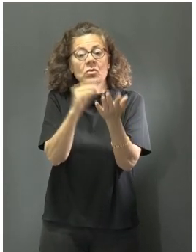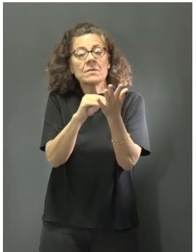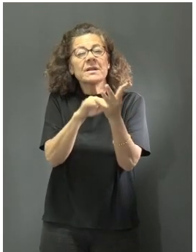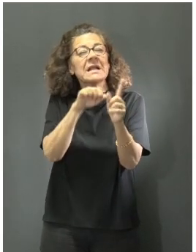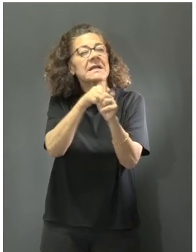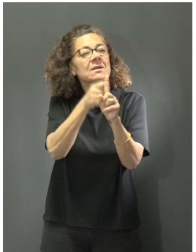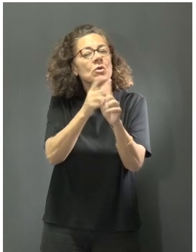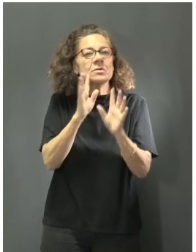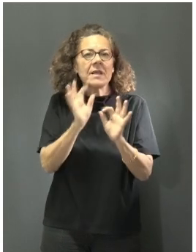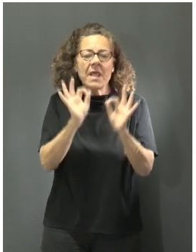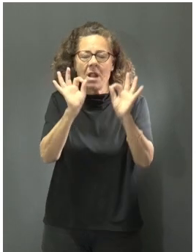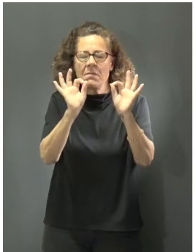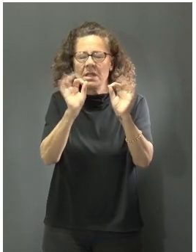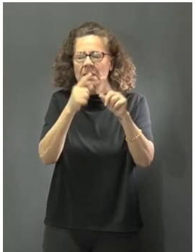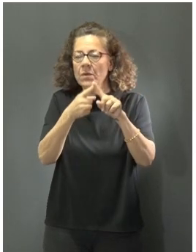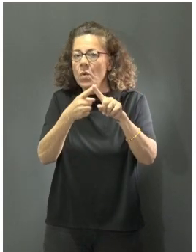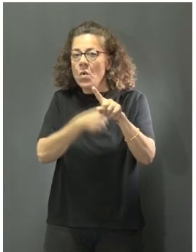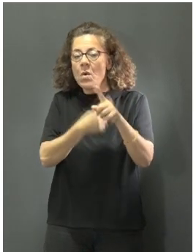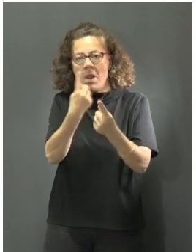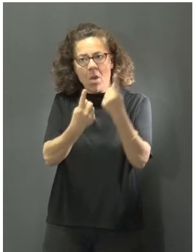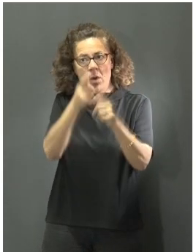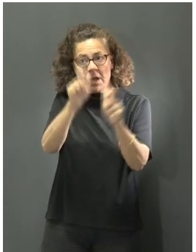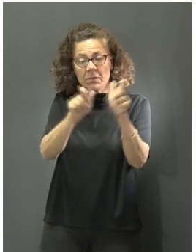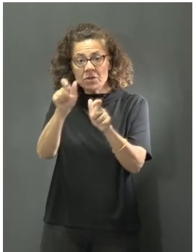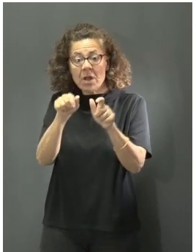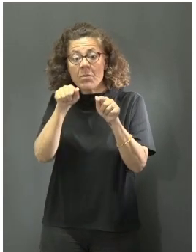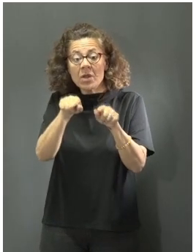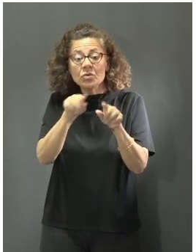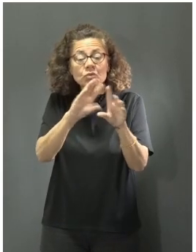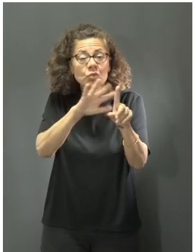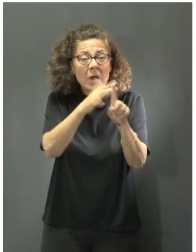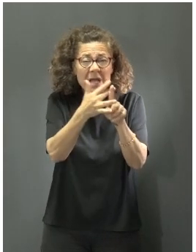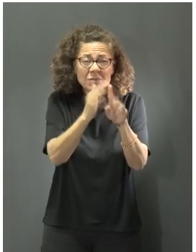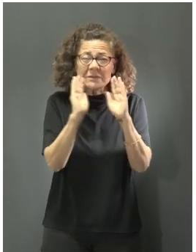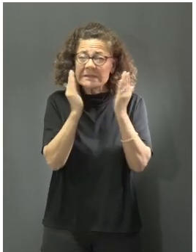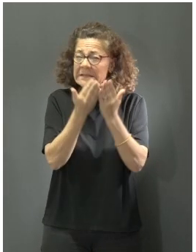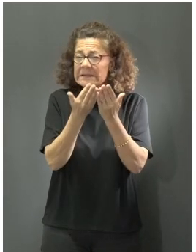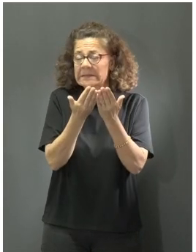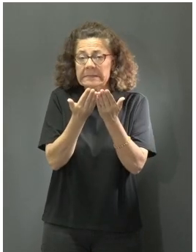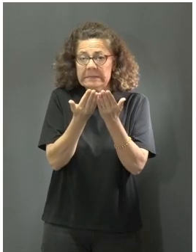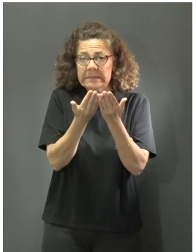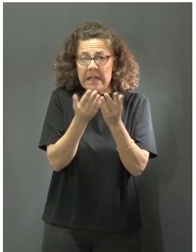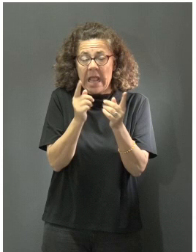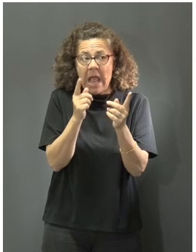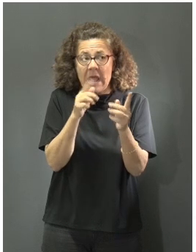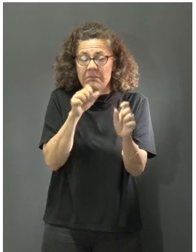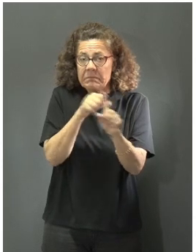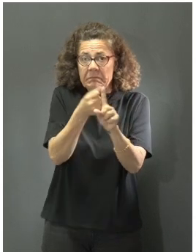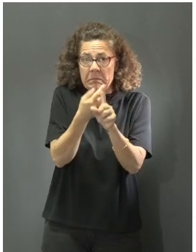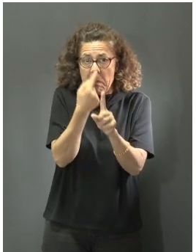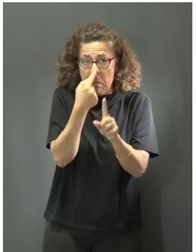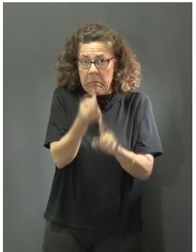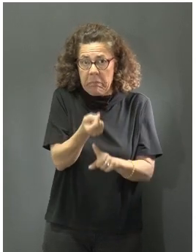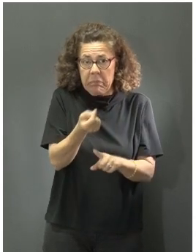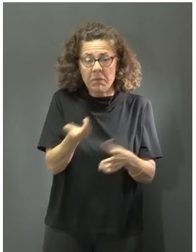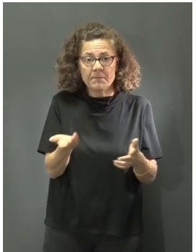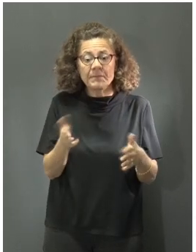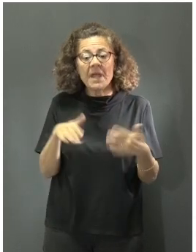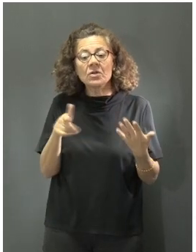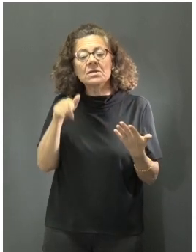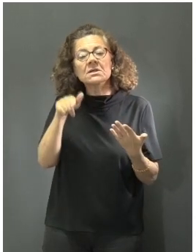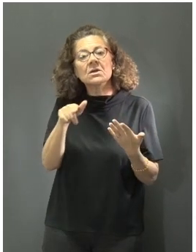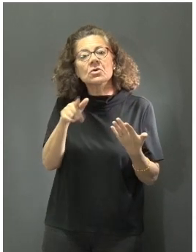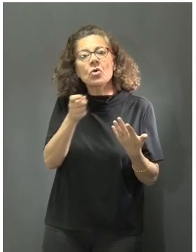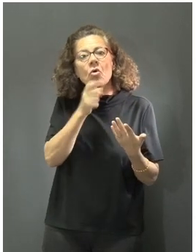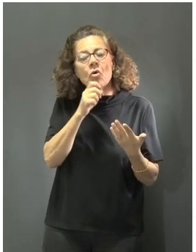que son especialmente salientes para cualquier persona, pero en su caso no tienen por qué ser los más comunes, ¿no? Y eso es un problema. Entonces, su forma